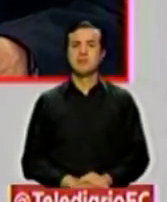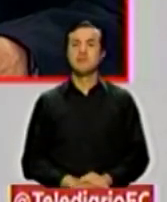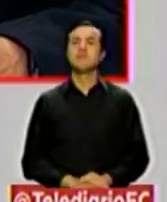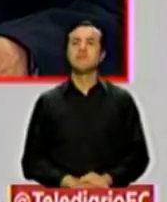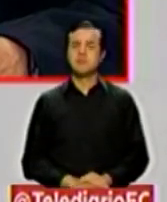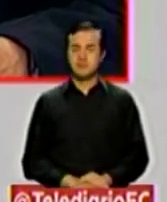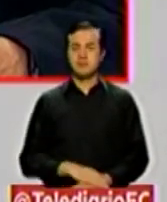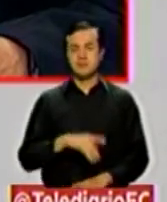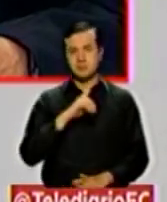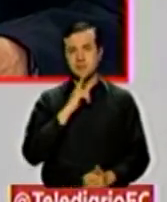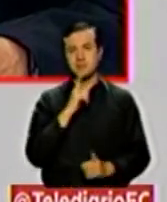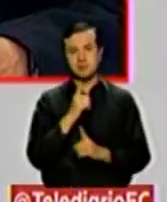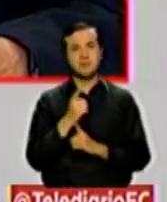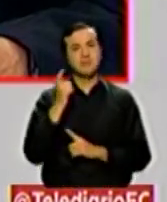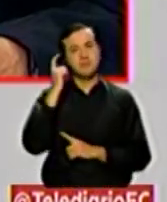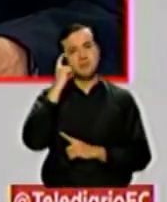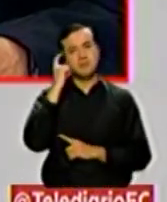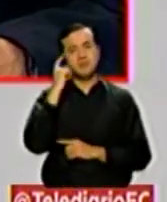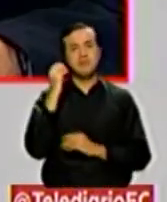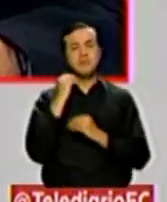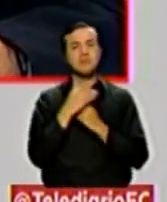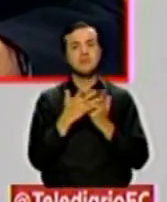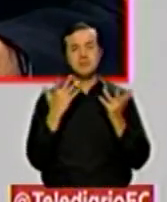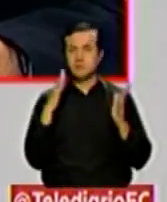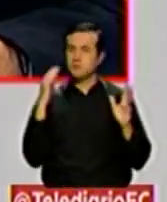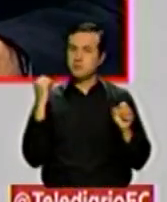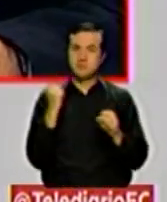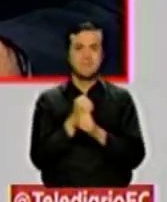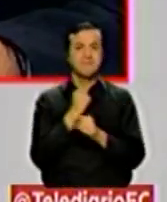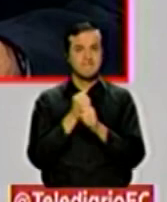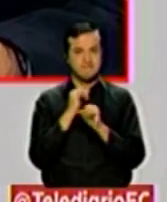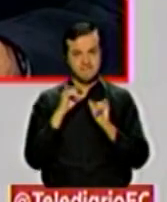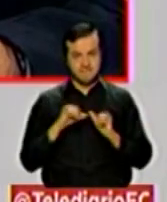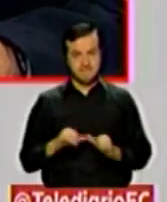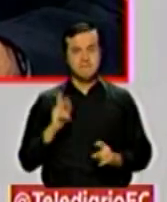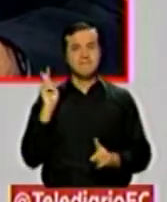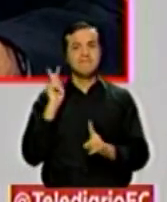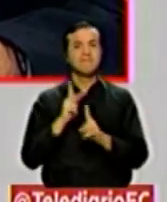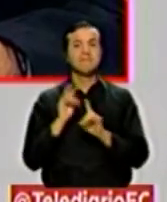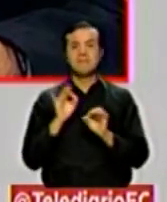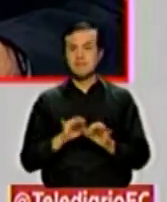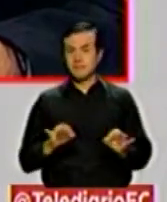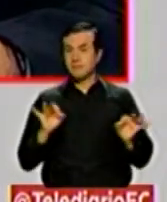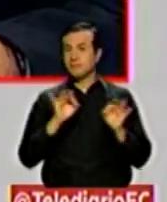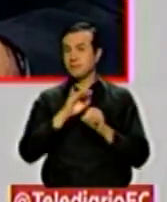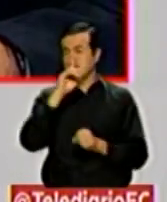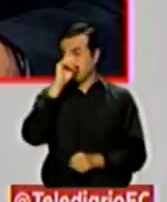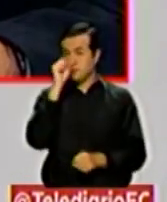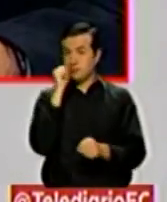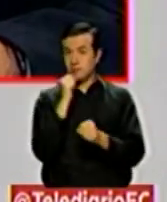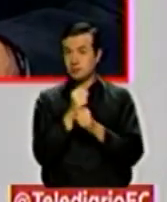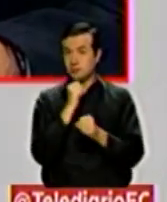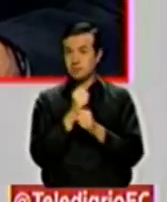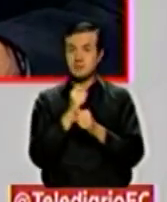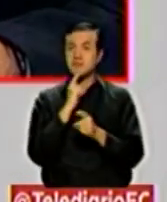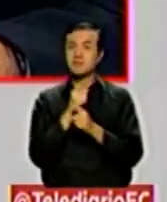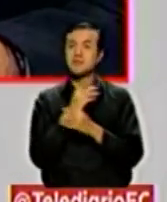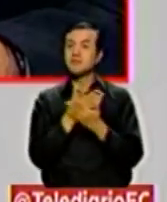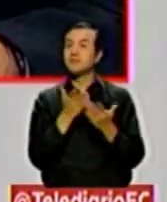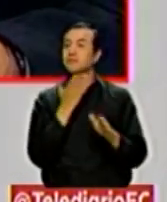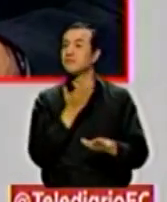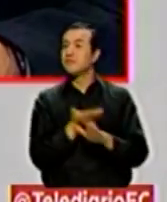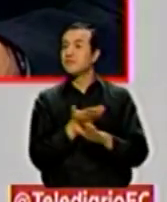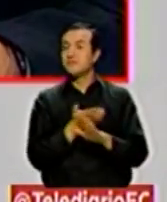Así es. Yo creo que la lectura es, vamos a trabajar. Esa lectura es importante. Si hubiese sido propuesto